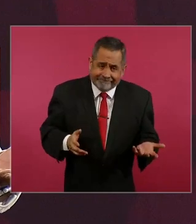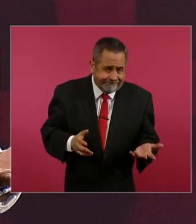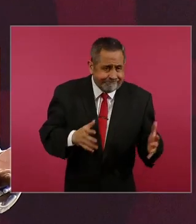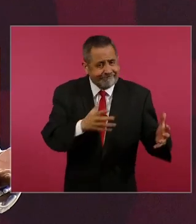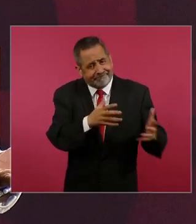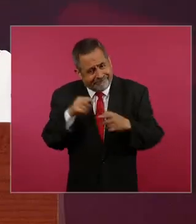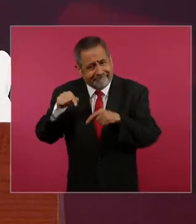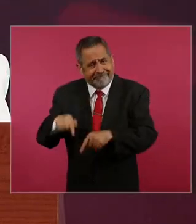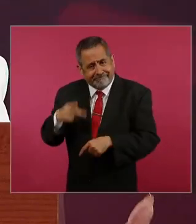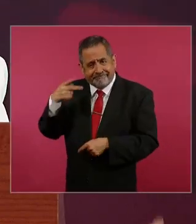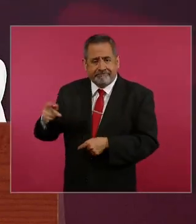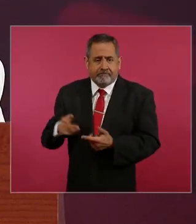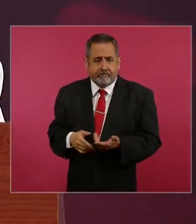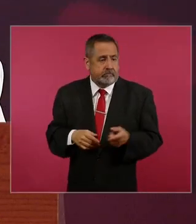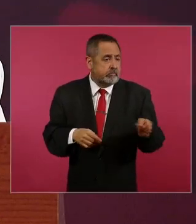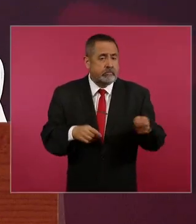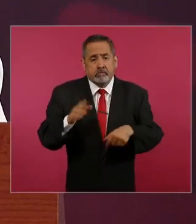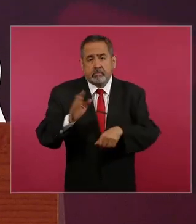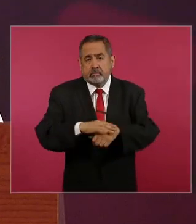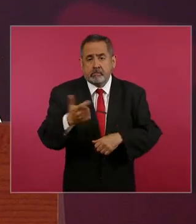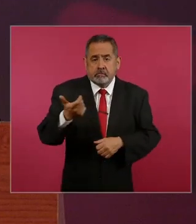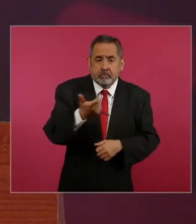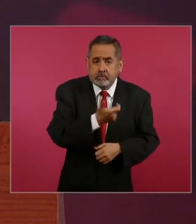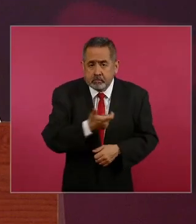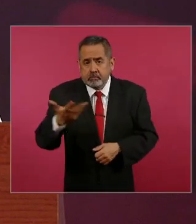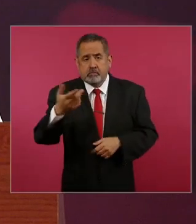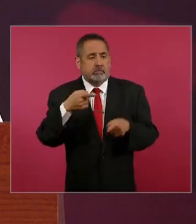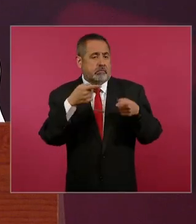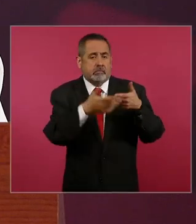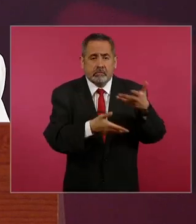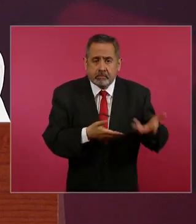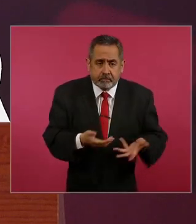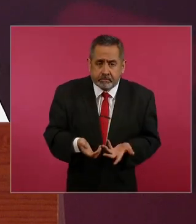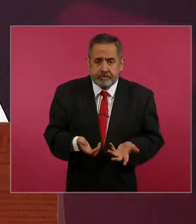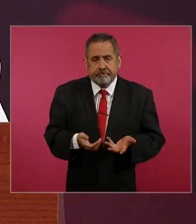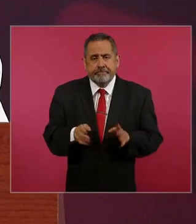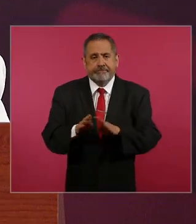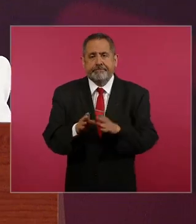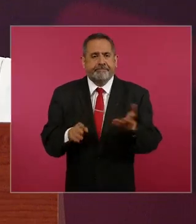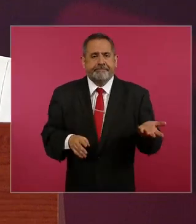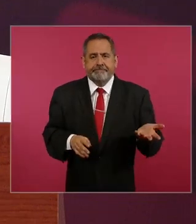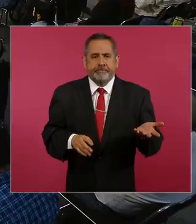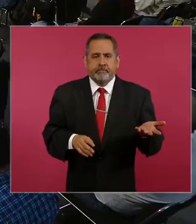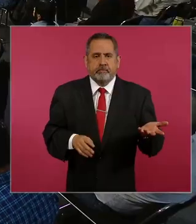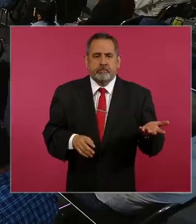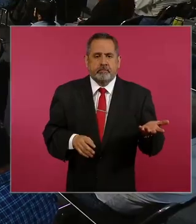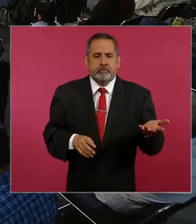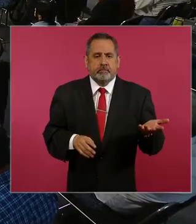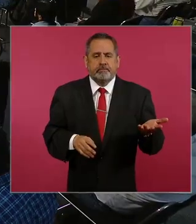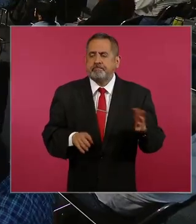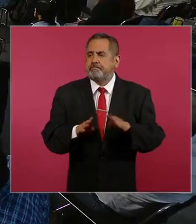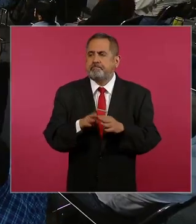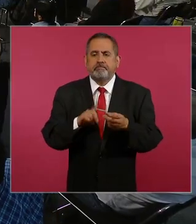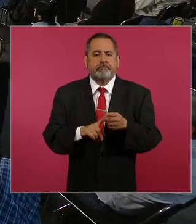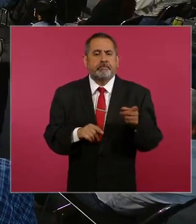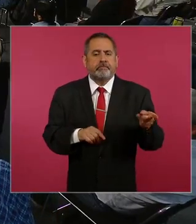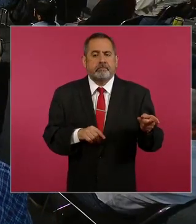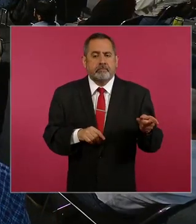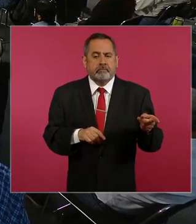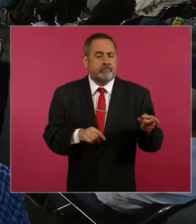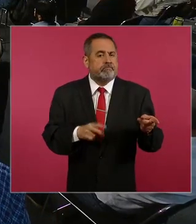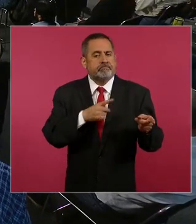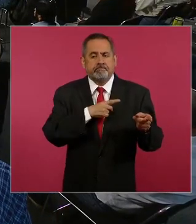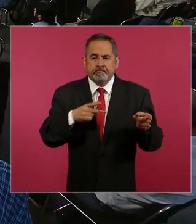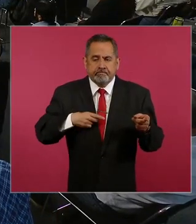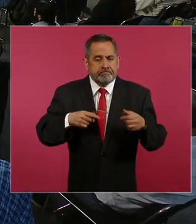son más caros y que se trata precisamente de que se